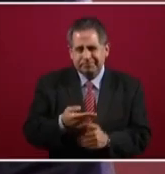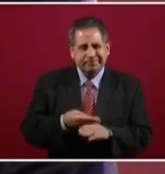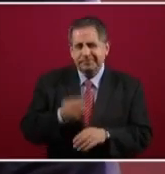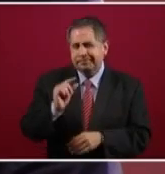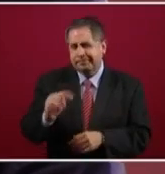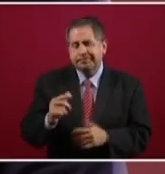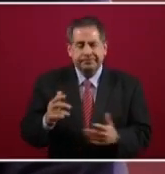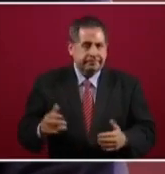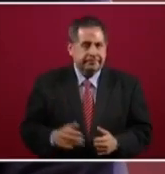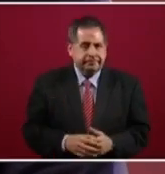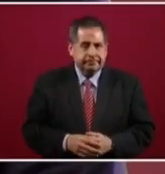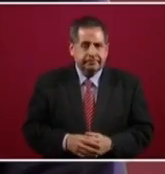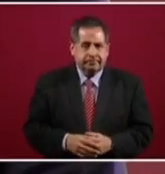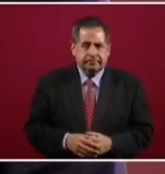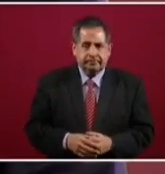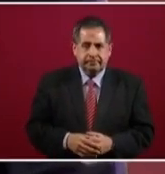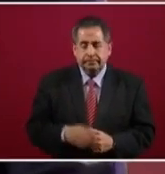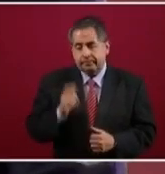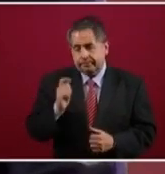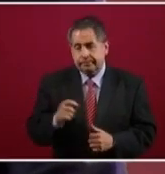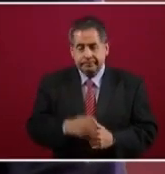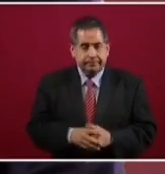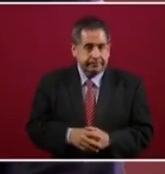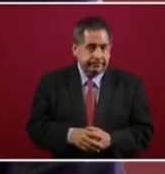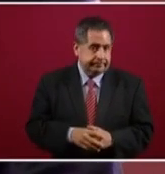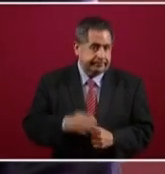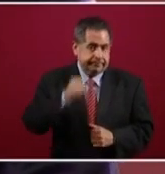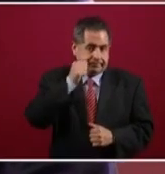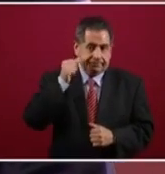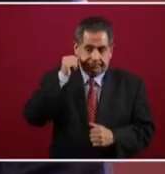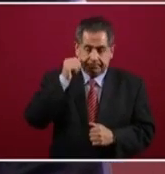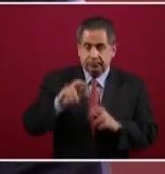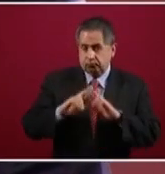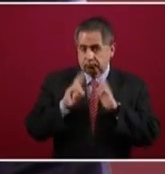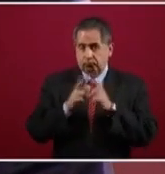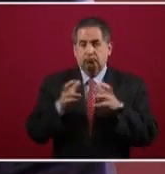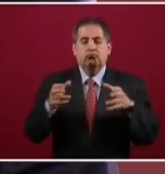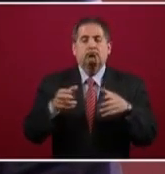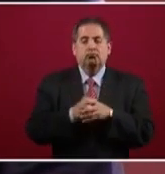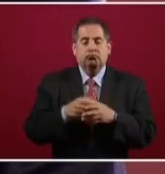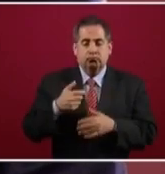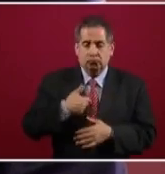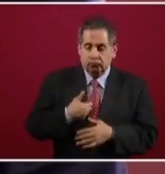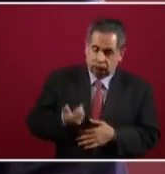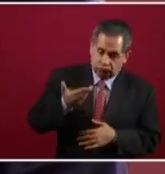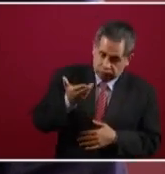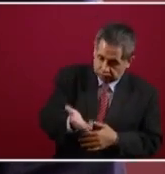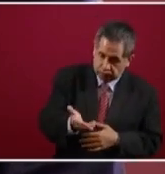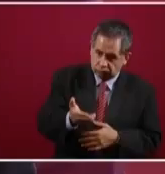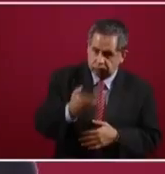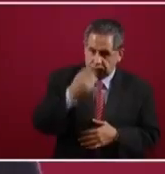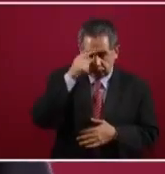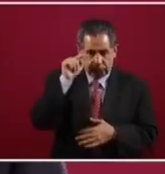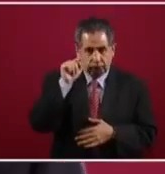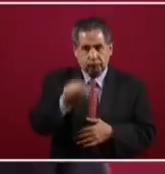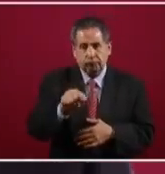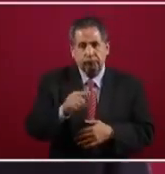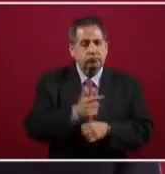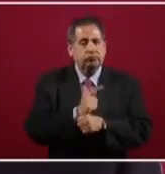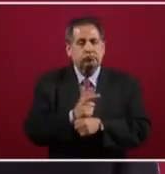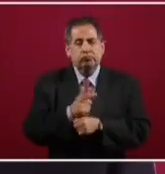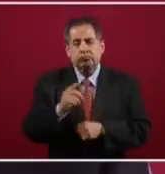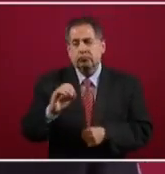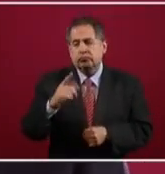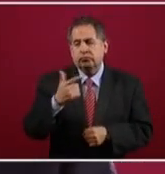poco. Entonces ayer tuvimos una reunión y le pedí a la